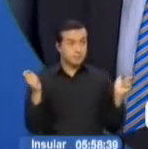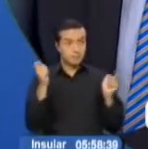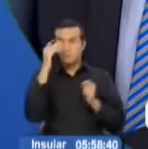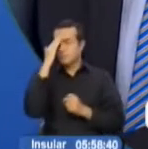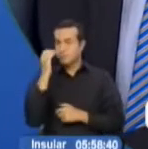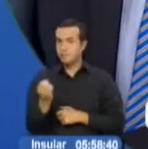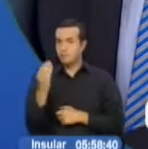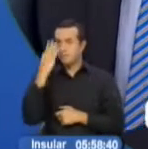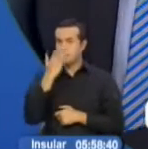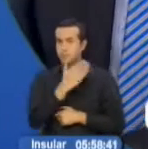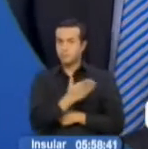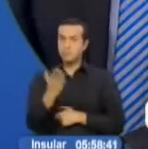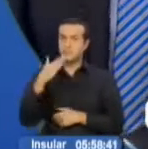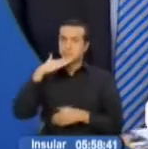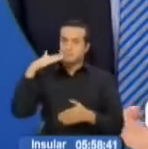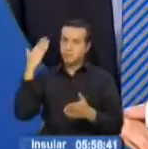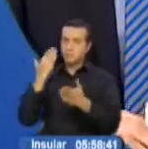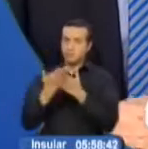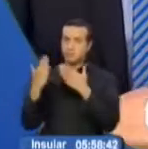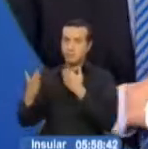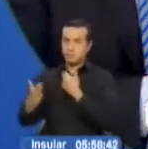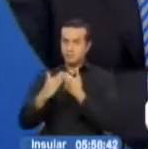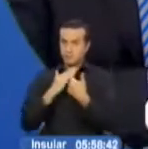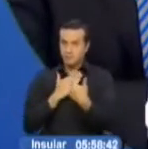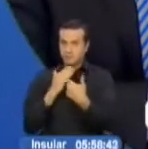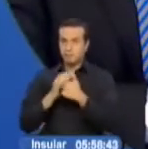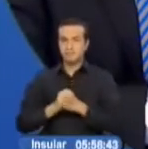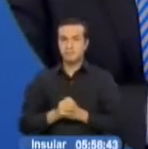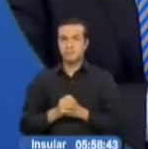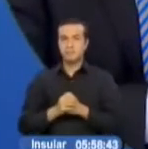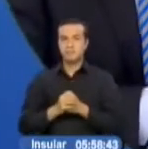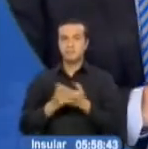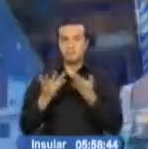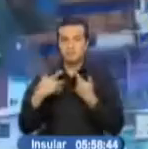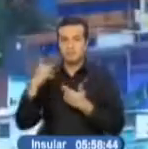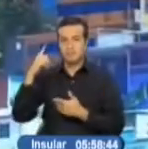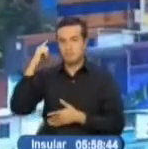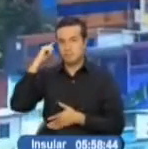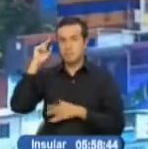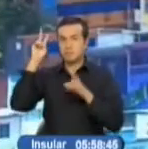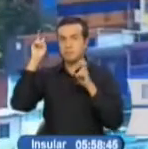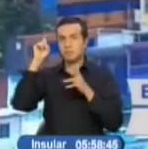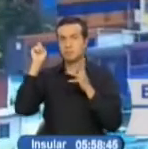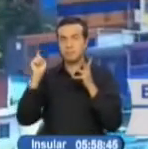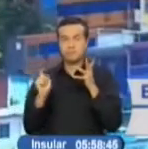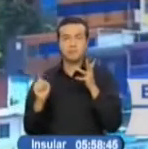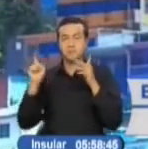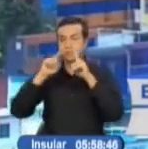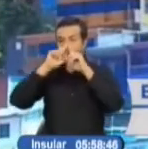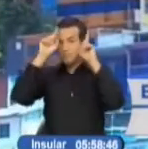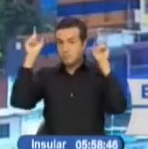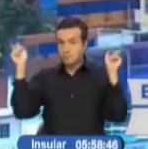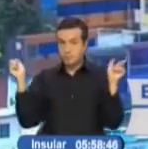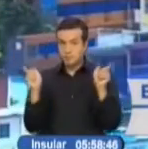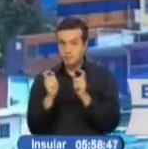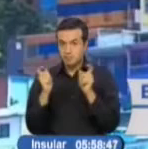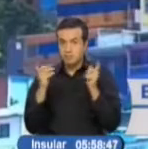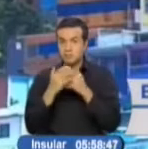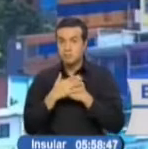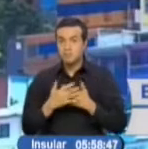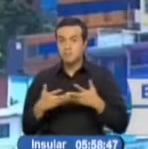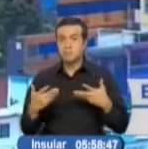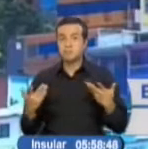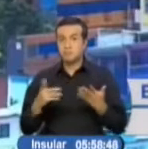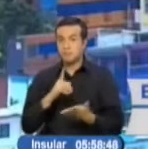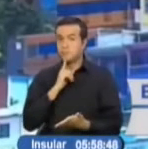Buenos días, Carlos. Gracias por la invitación. La política del gobierno respecto de las MIPYMES va a ser una política